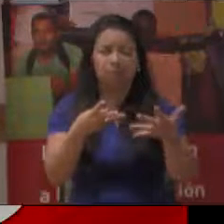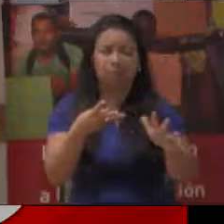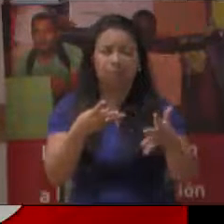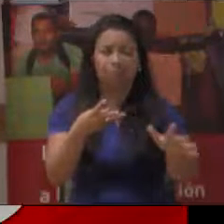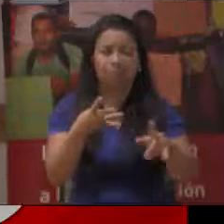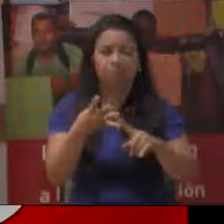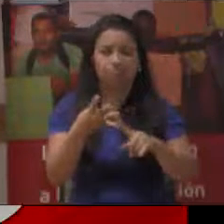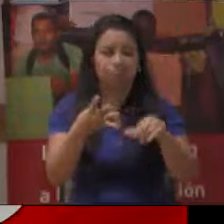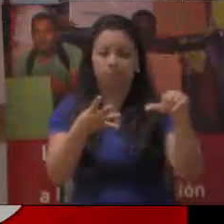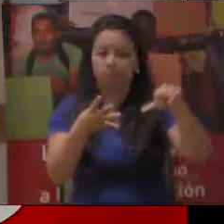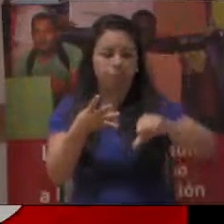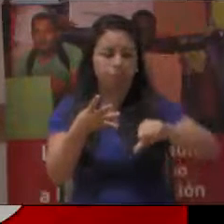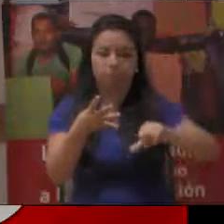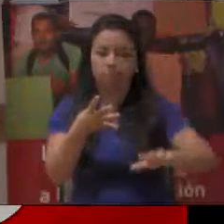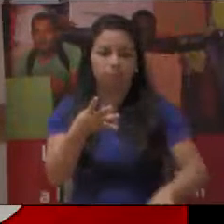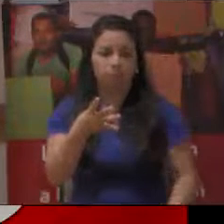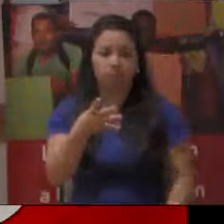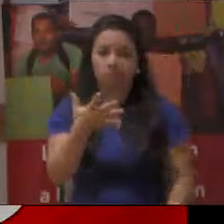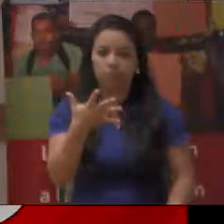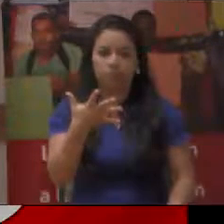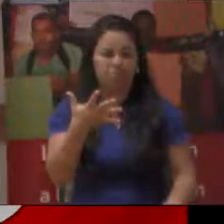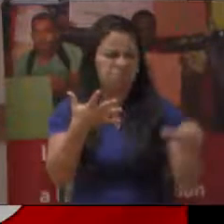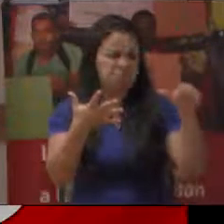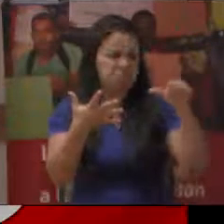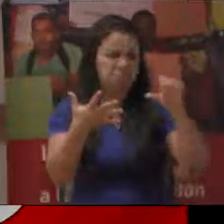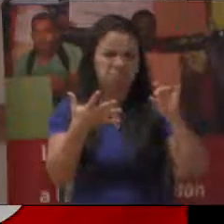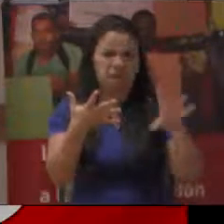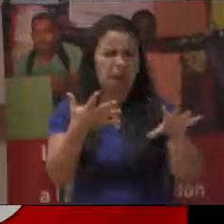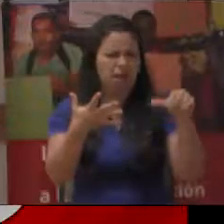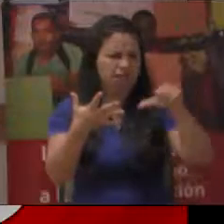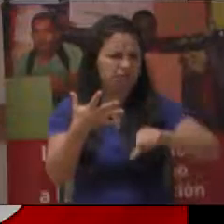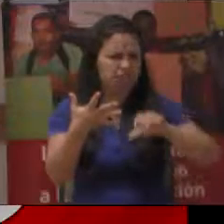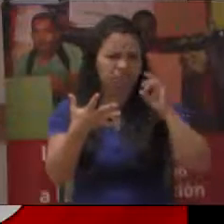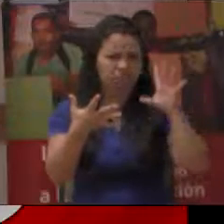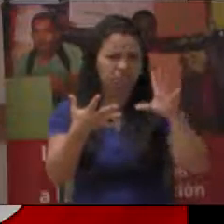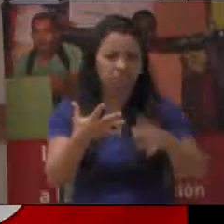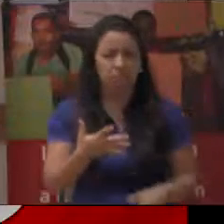regular. 4, deficiente. 5, mal. Voten.